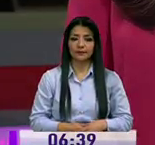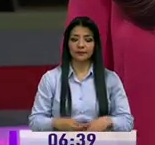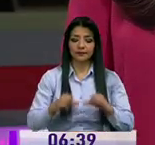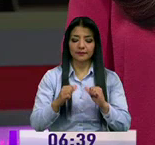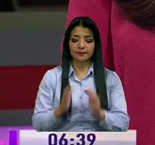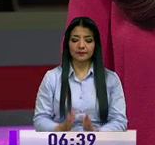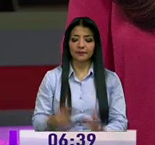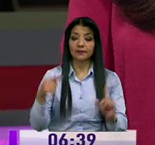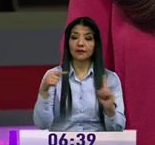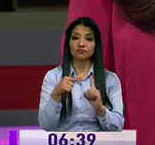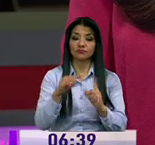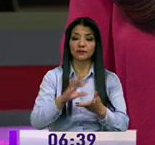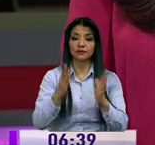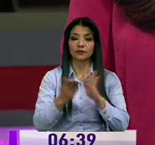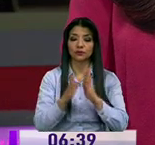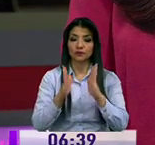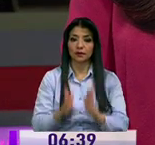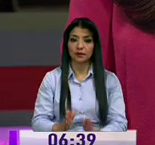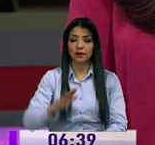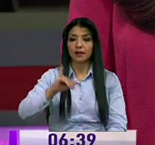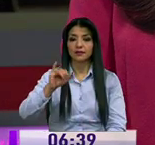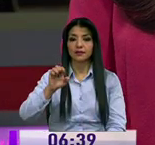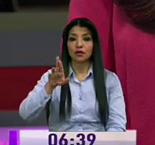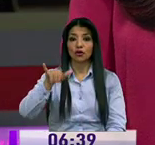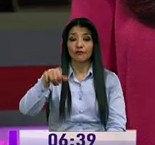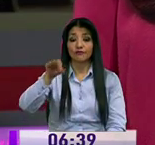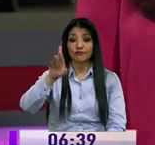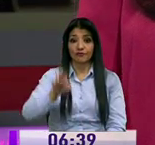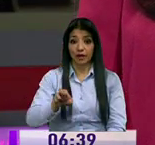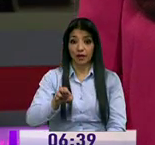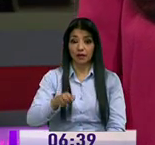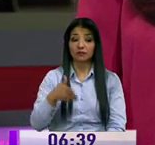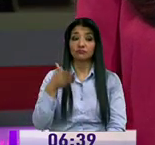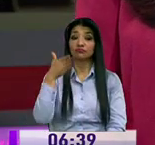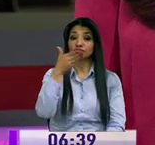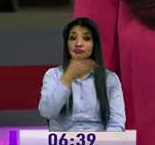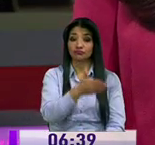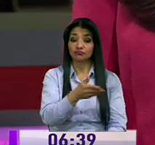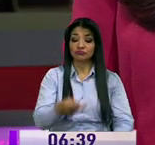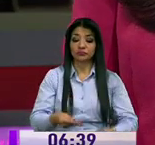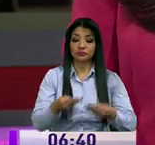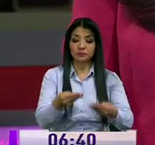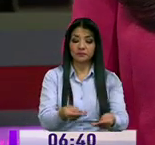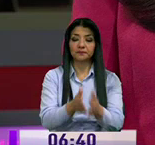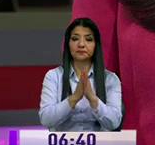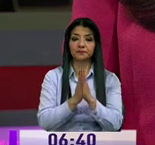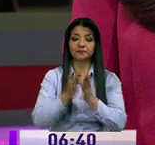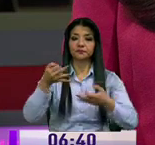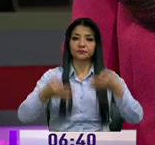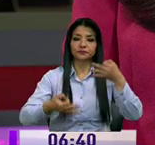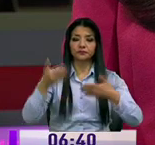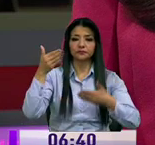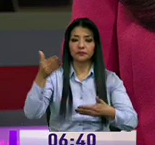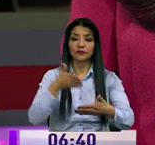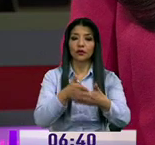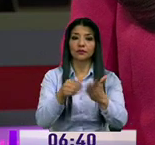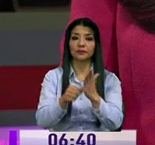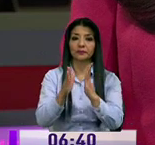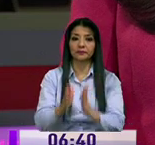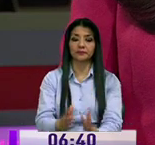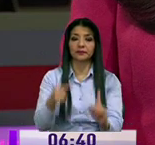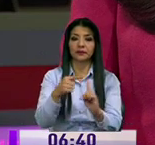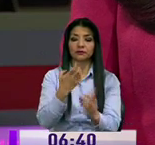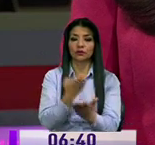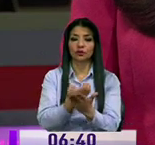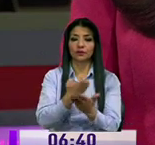asambleísta de la Revolución Ciudadana, Joffre Poma, anunció que presentará en los próximos días un pedido de juicio político en contra del ministro de Economía y